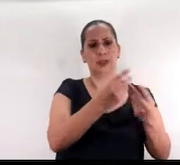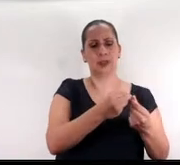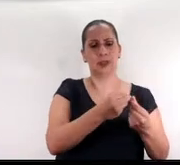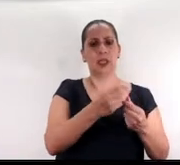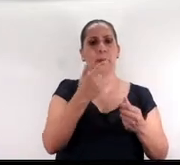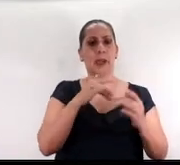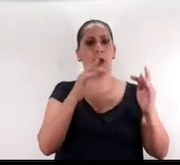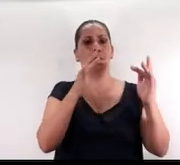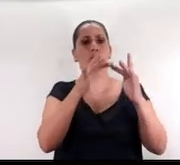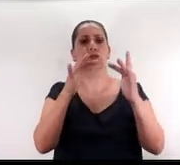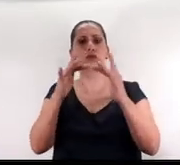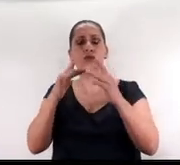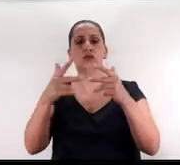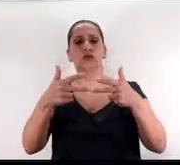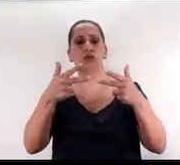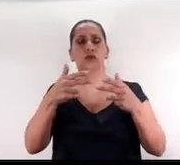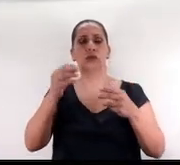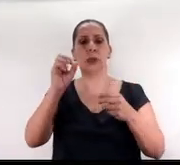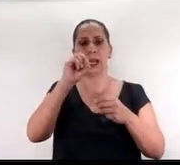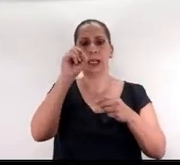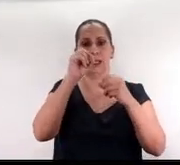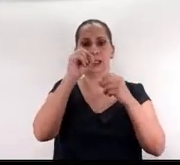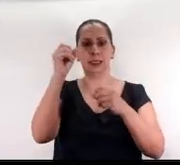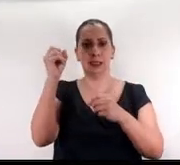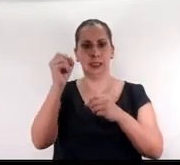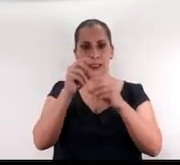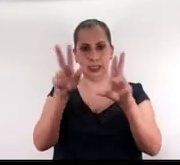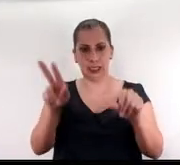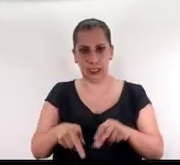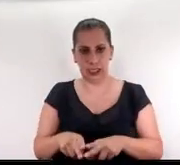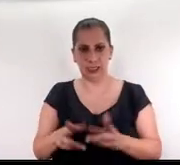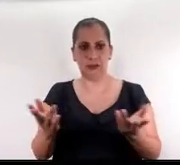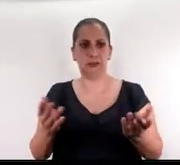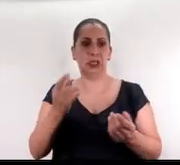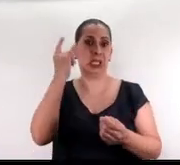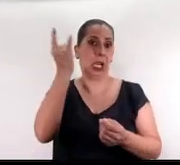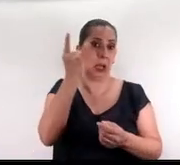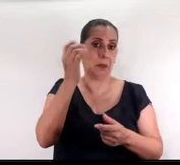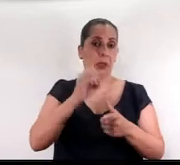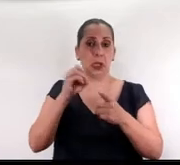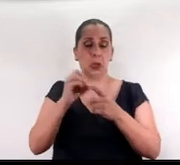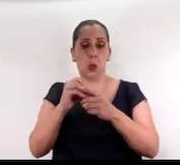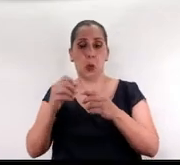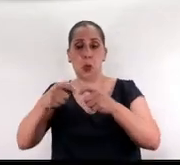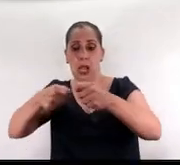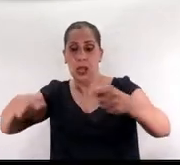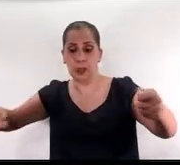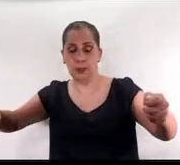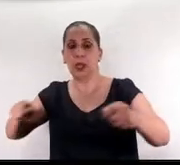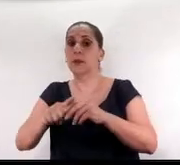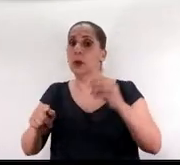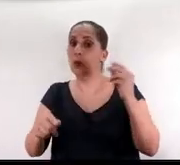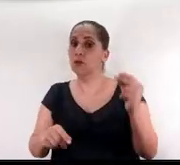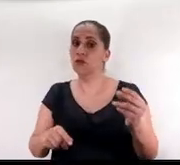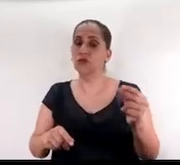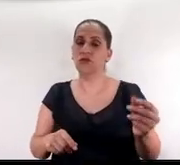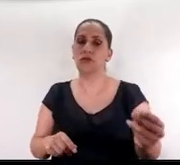de conexiones de internet, sean inalámbricas o sean alámbricas, pero de alta velocidad.